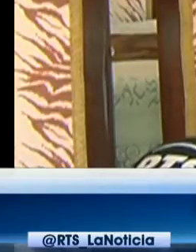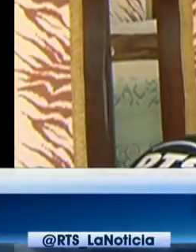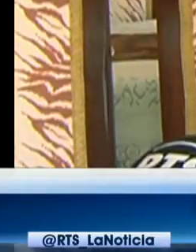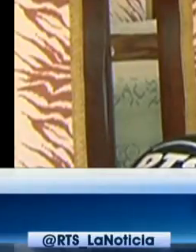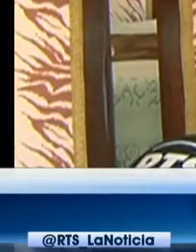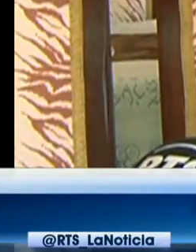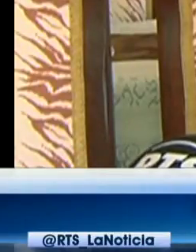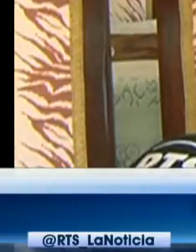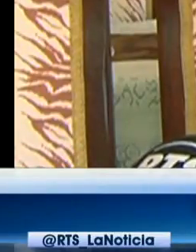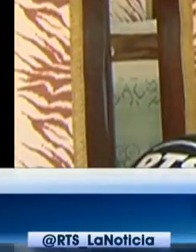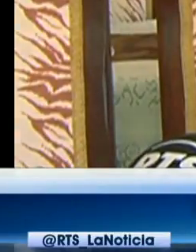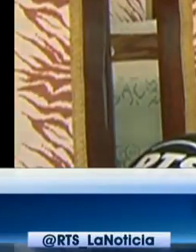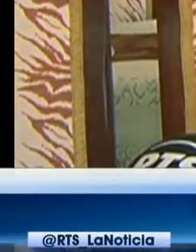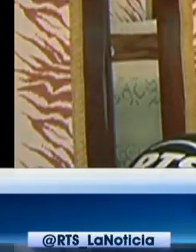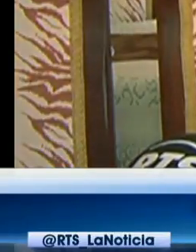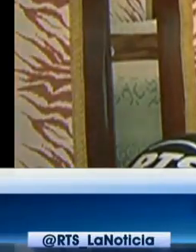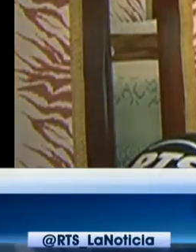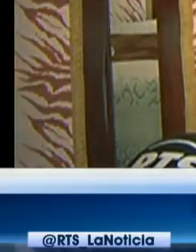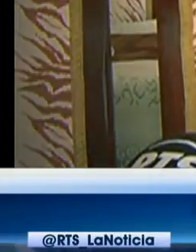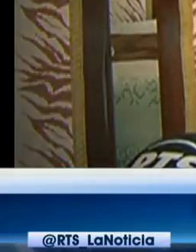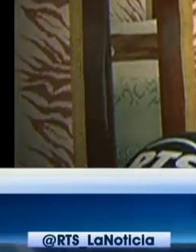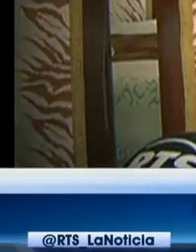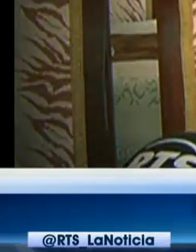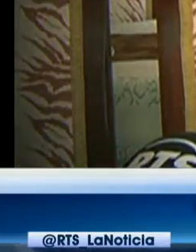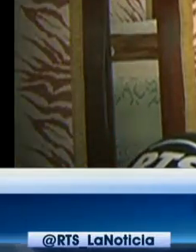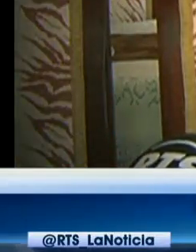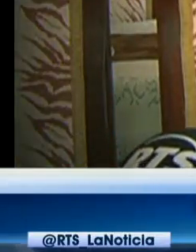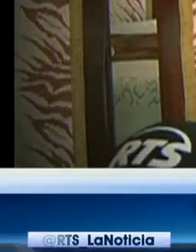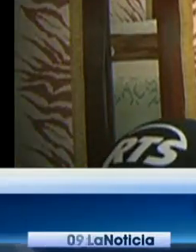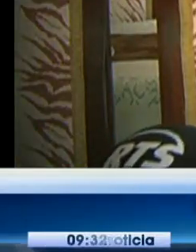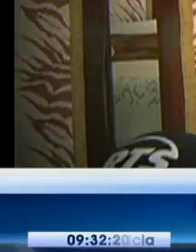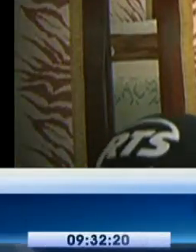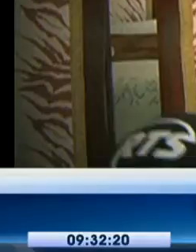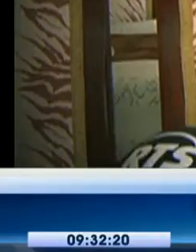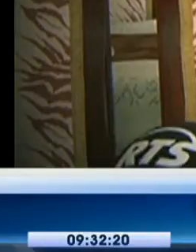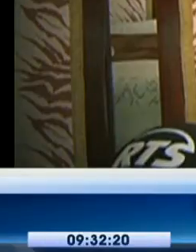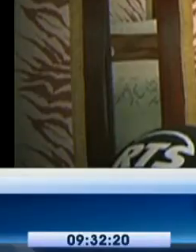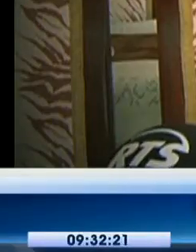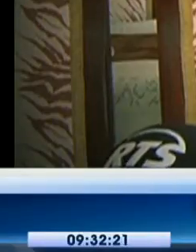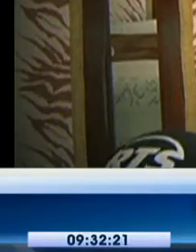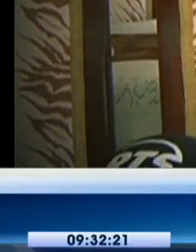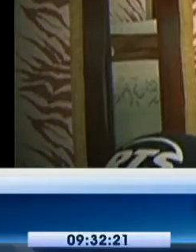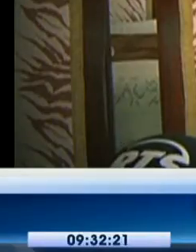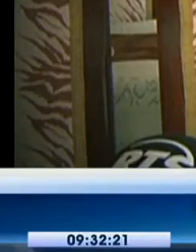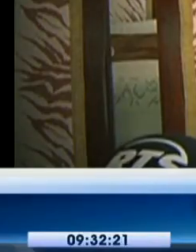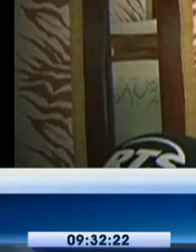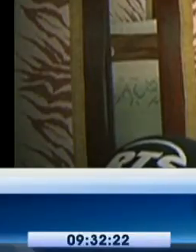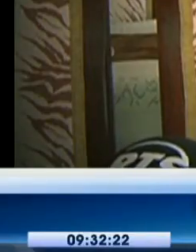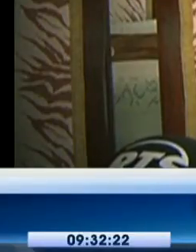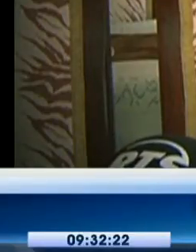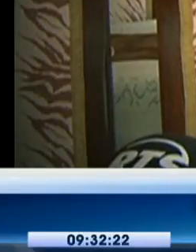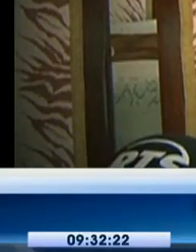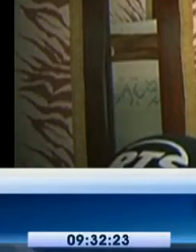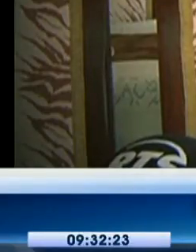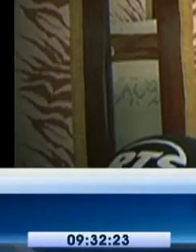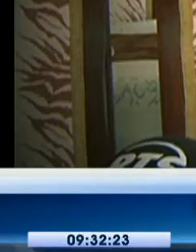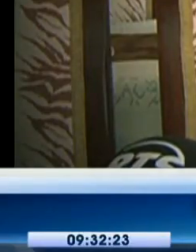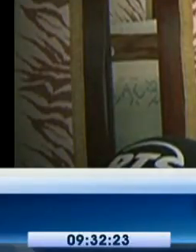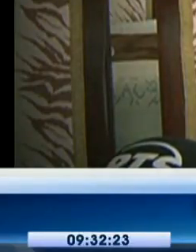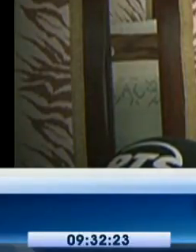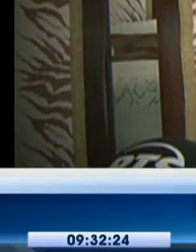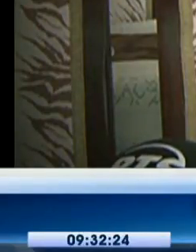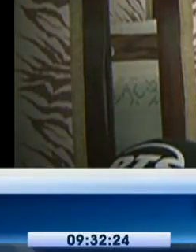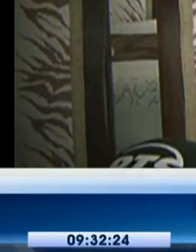voy a desmayar. Yo no voy a desmayar. Yo le pido a todas esas personas que están viendo esta nota, por favor,